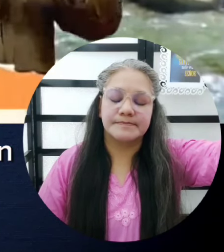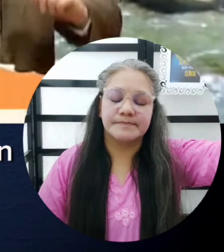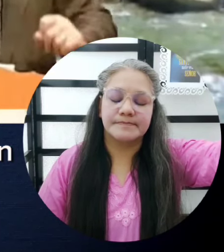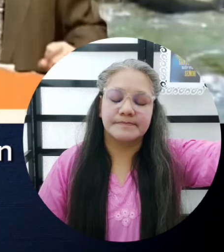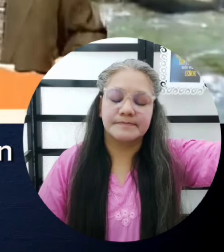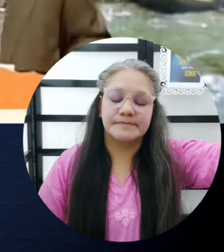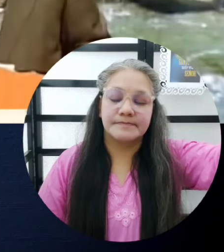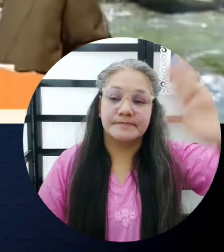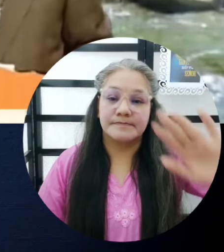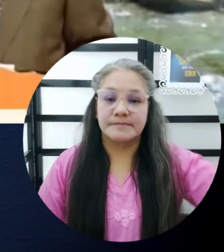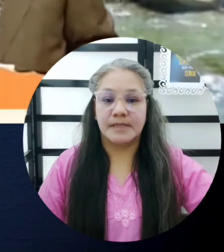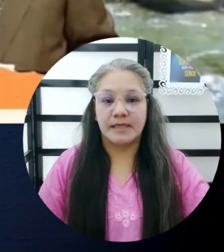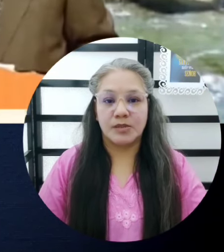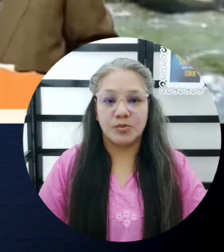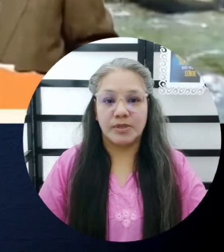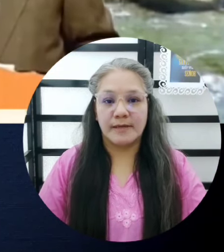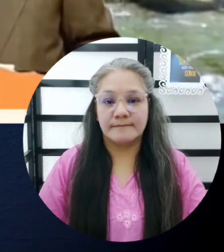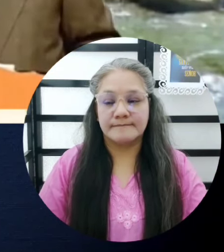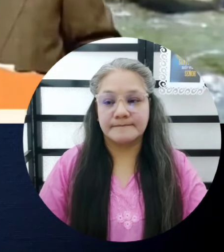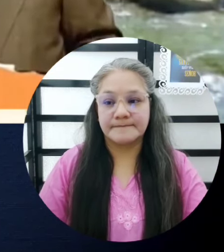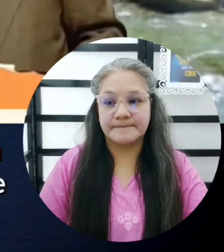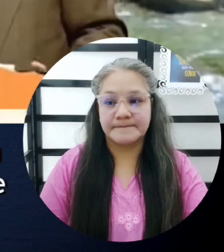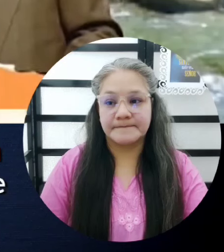enseñada en la ley de Dios,